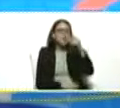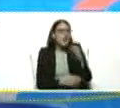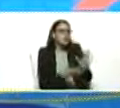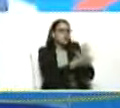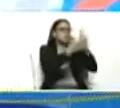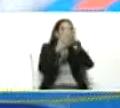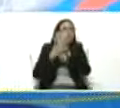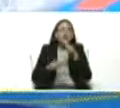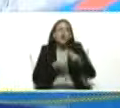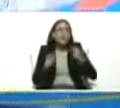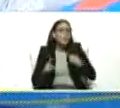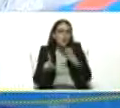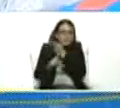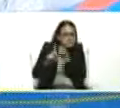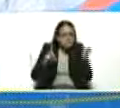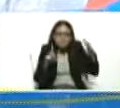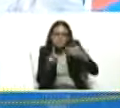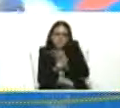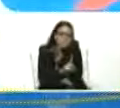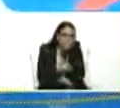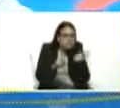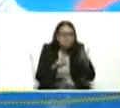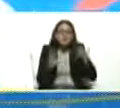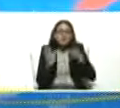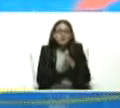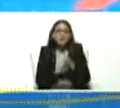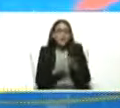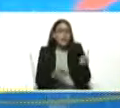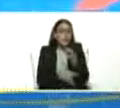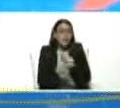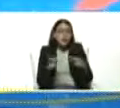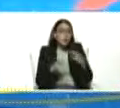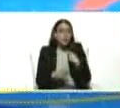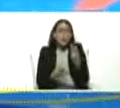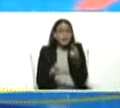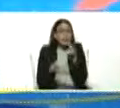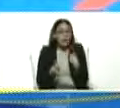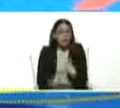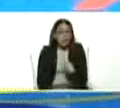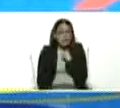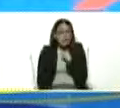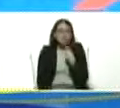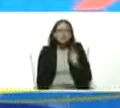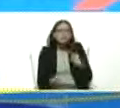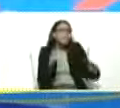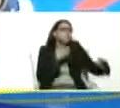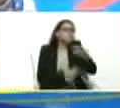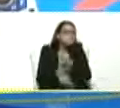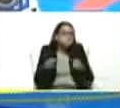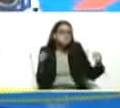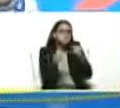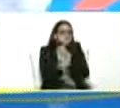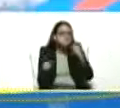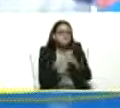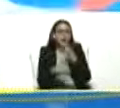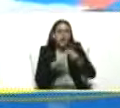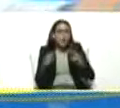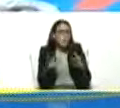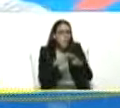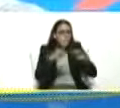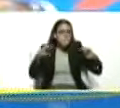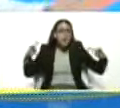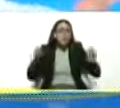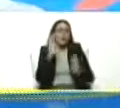Aprendimos a hacer muchísimo con nada. Con nada. Y después aprendimos a hacer